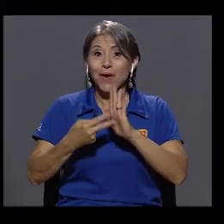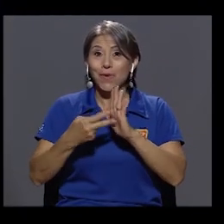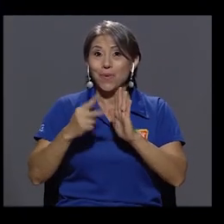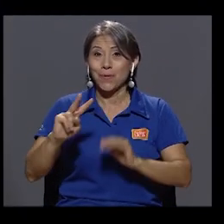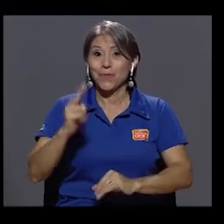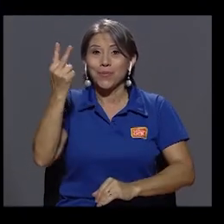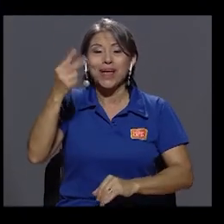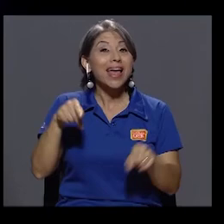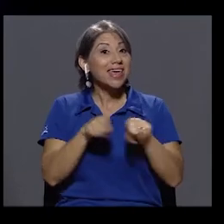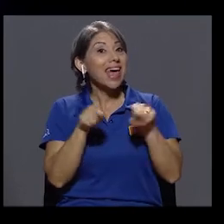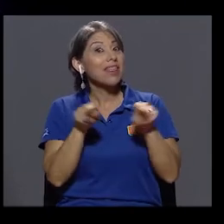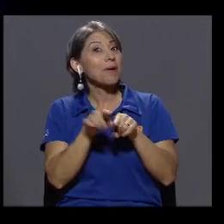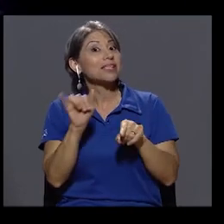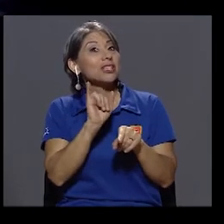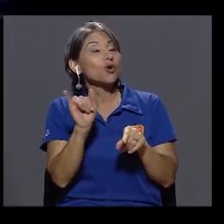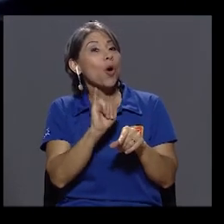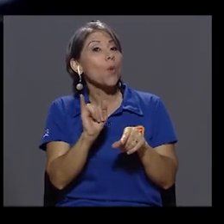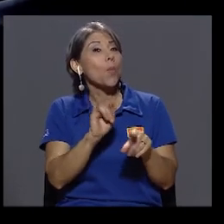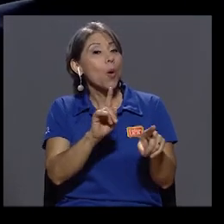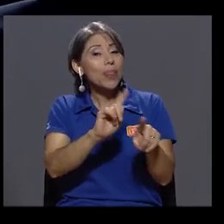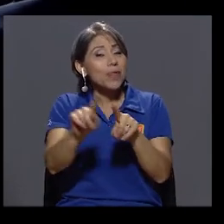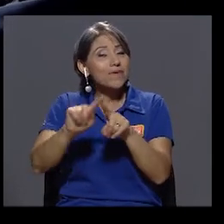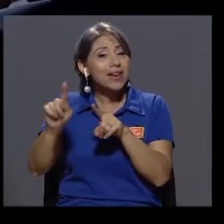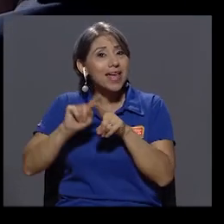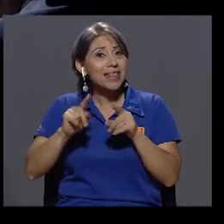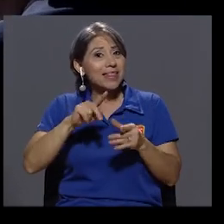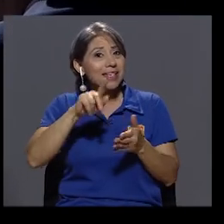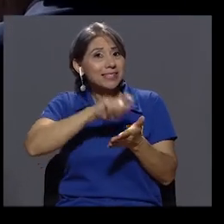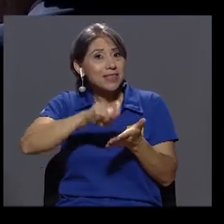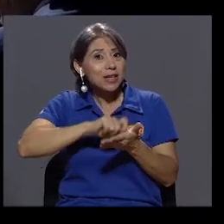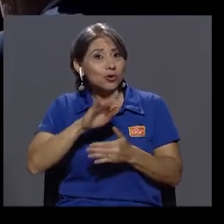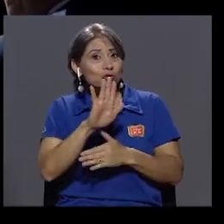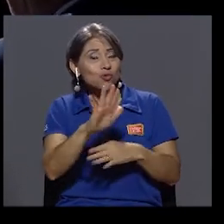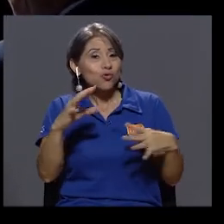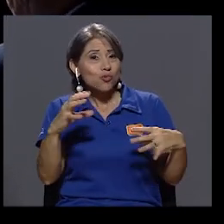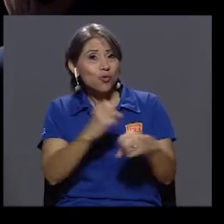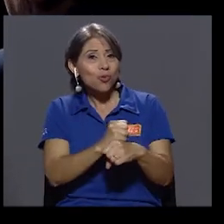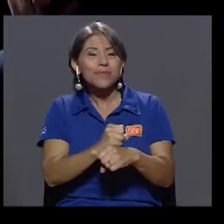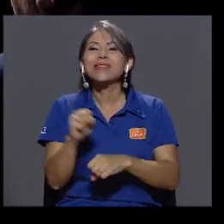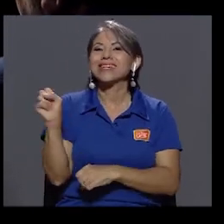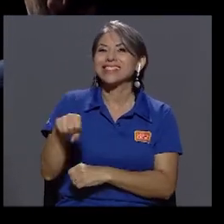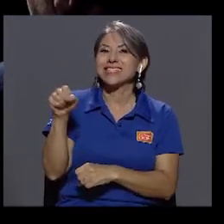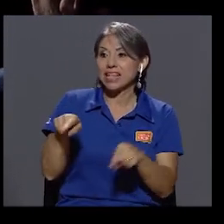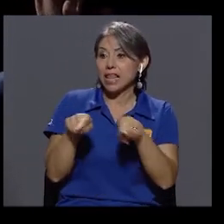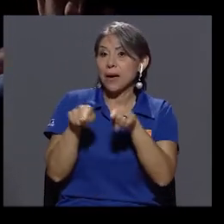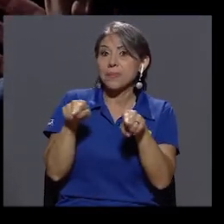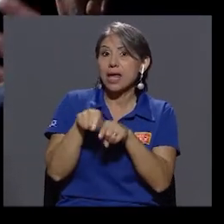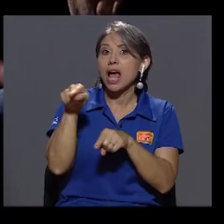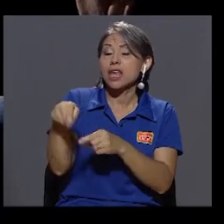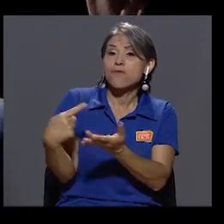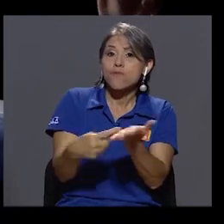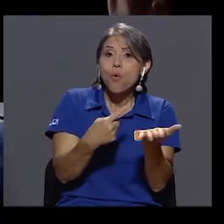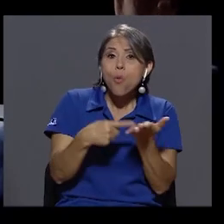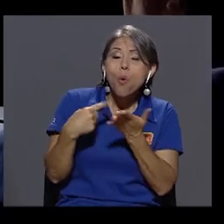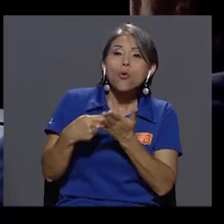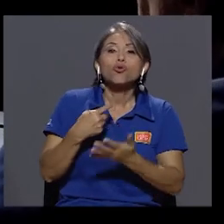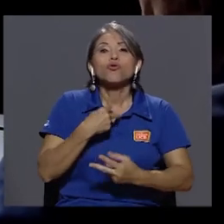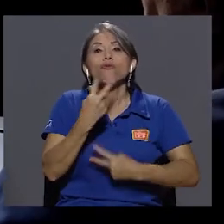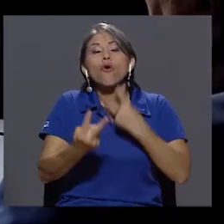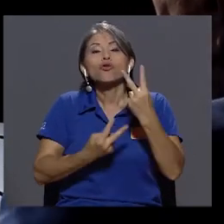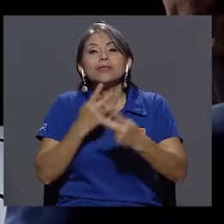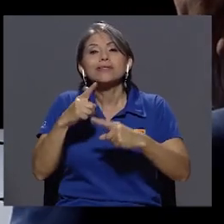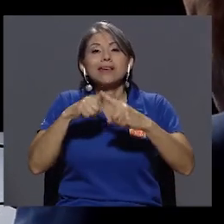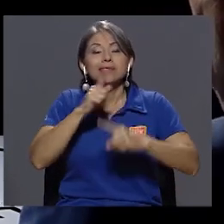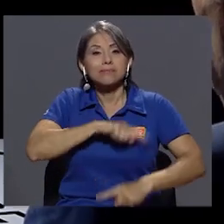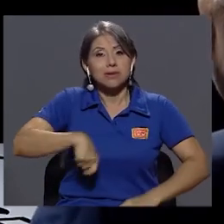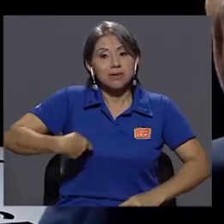algún modo es como una trilogía de varios textos que se ha venido trabajando así sí sí ahí están también foros y hay voces de ex presidentes de la república y